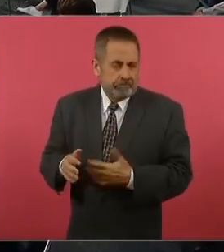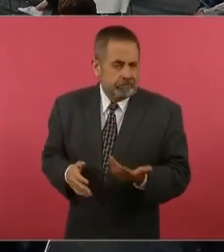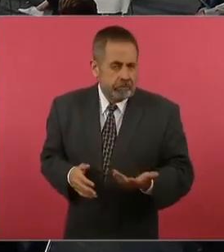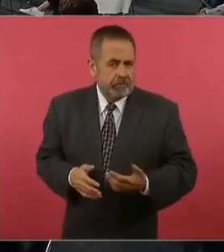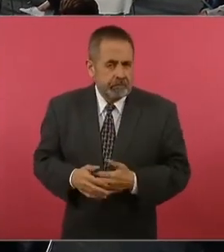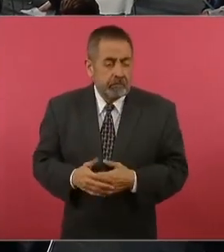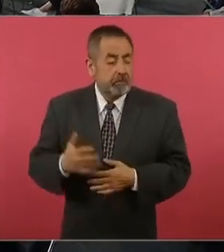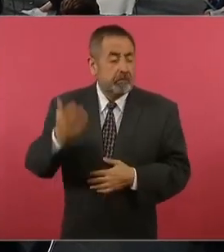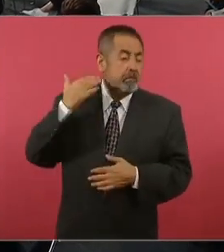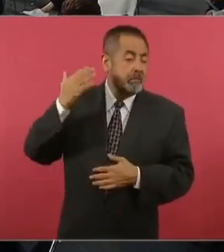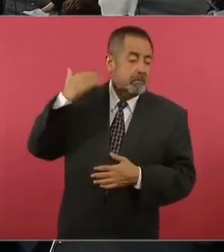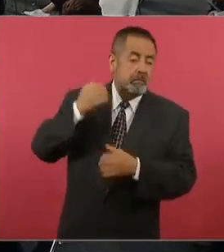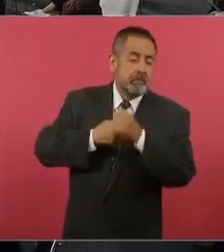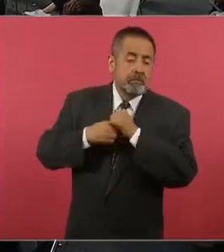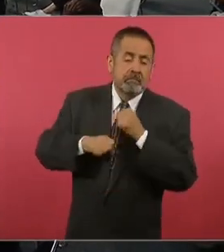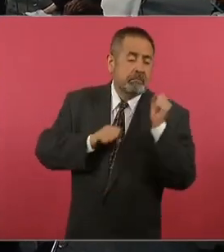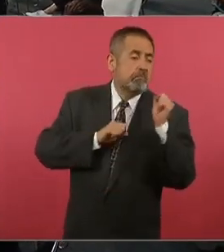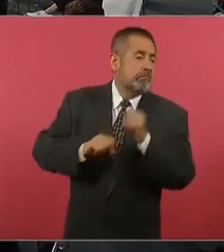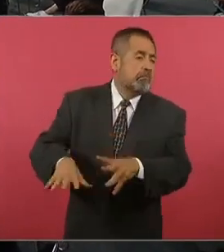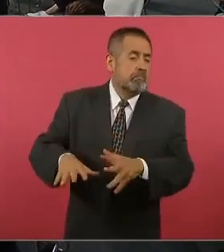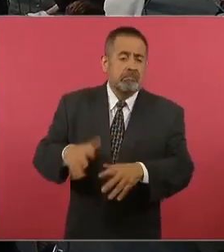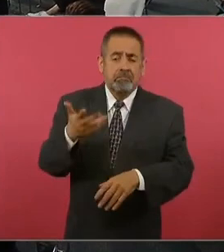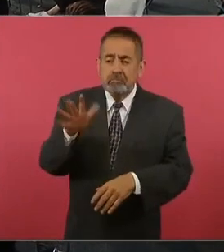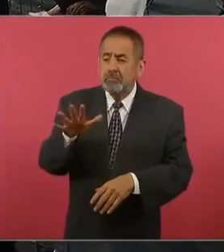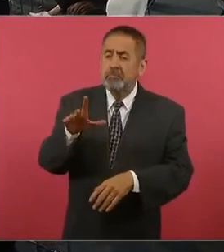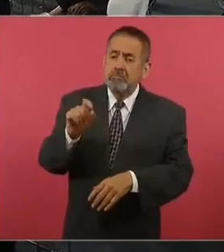que llevaban años, décadas,